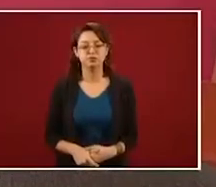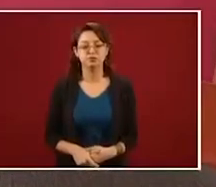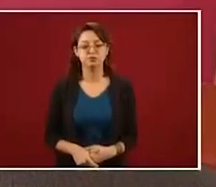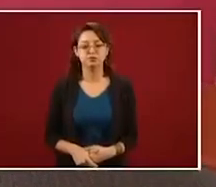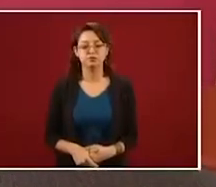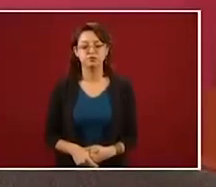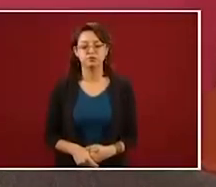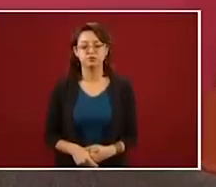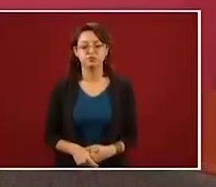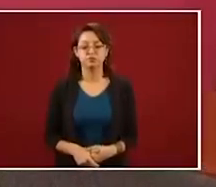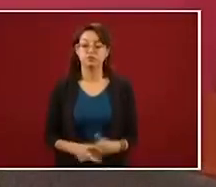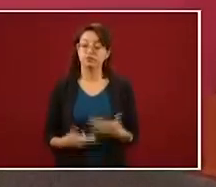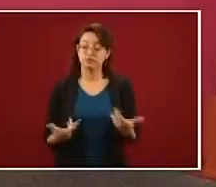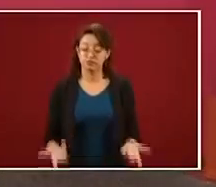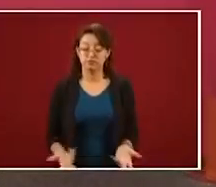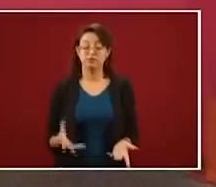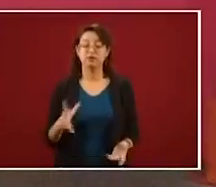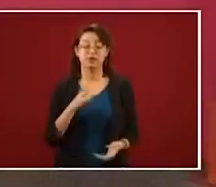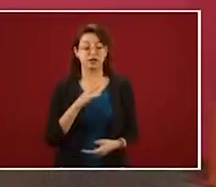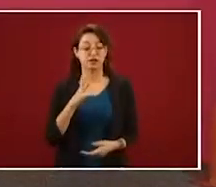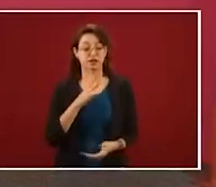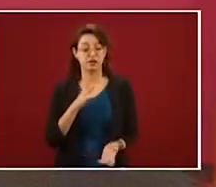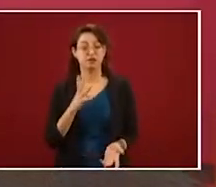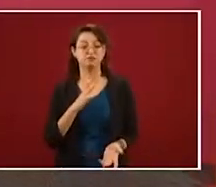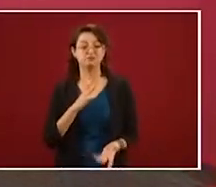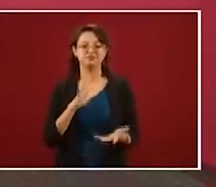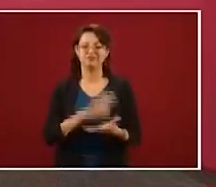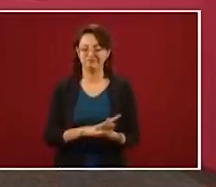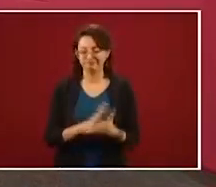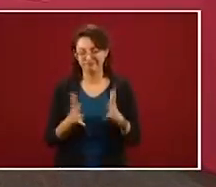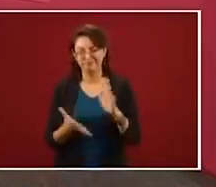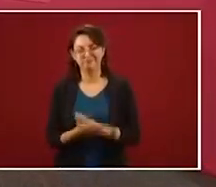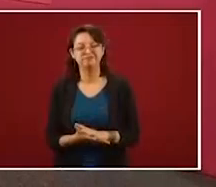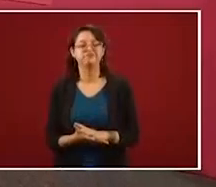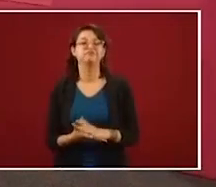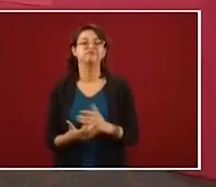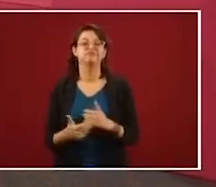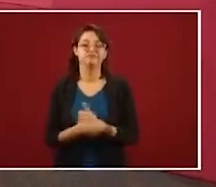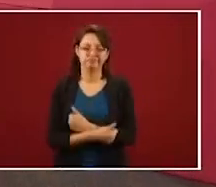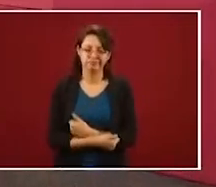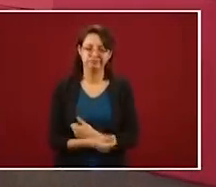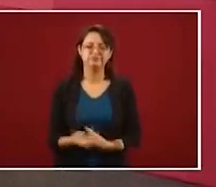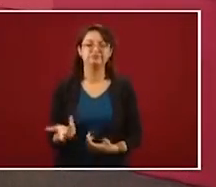habían, y sigue existiendo, complicidad con